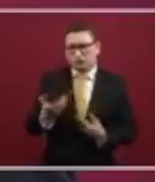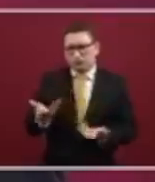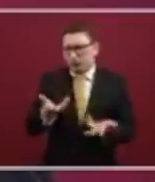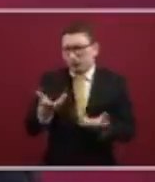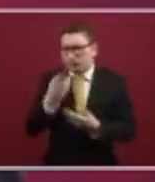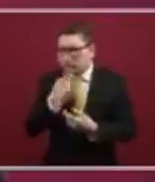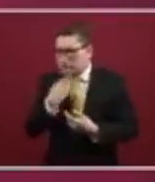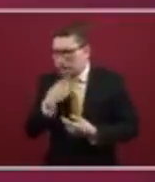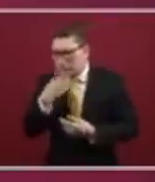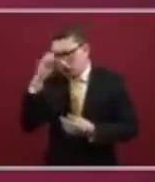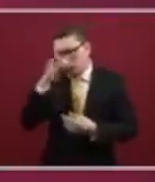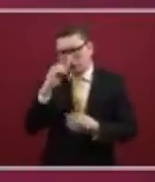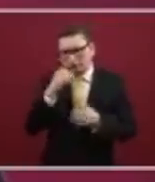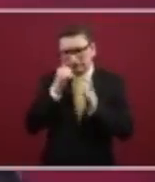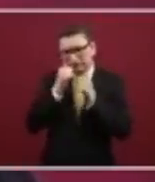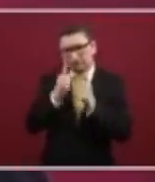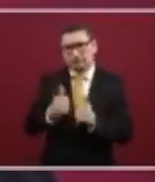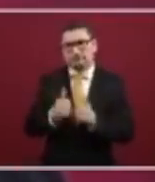Creo que